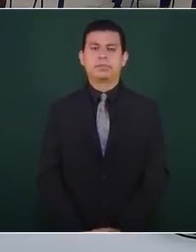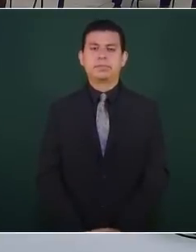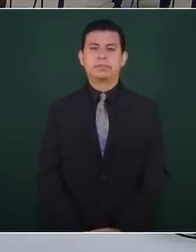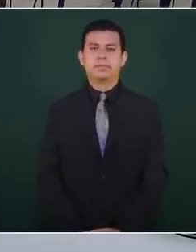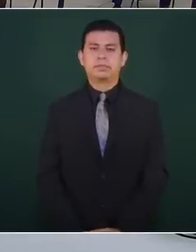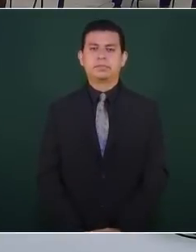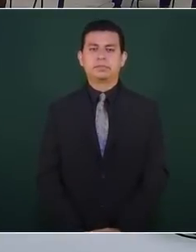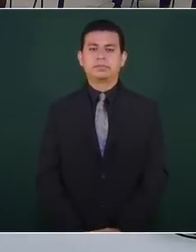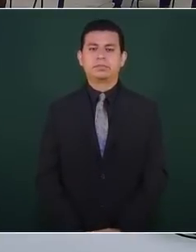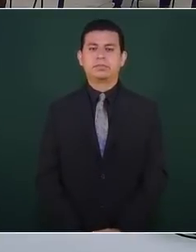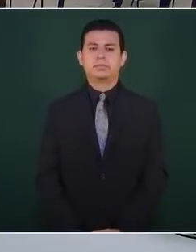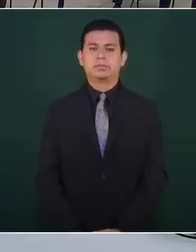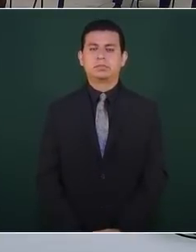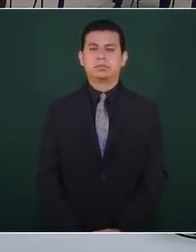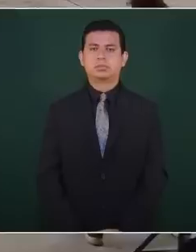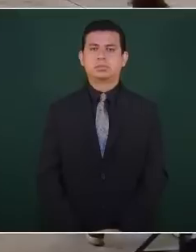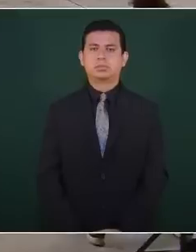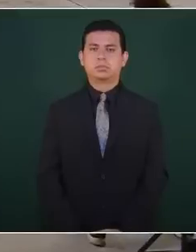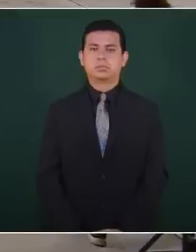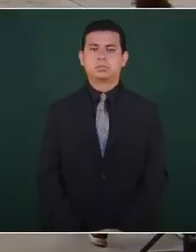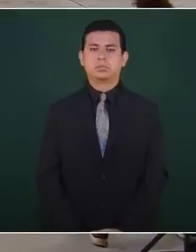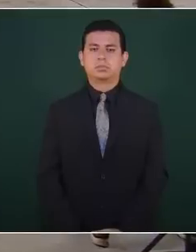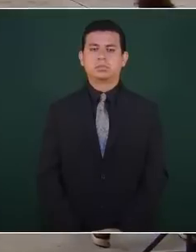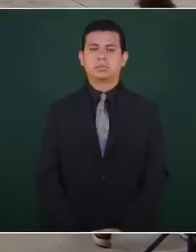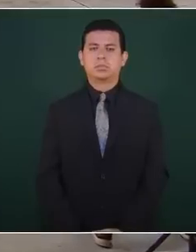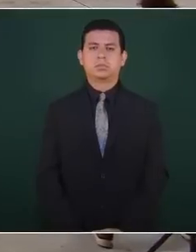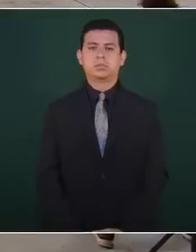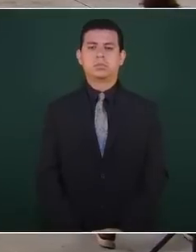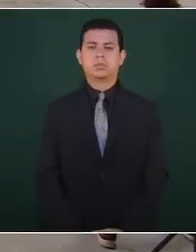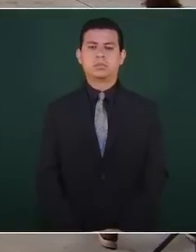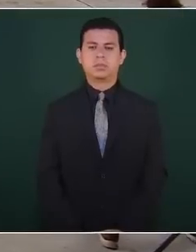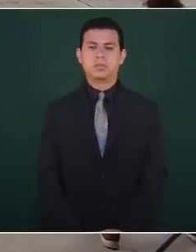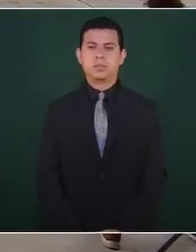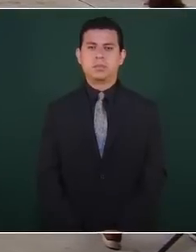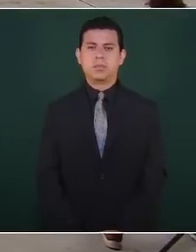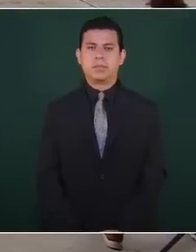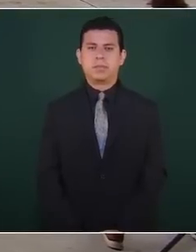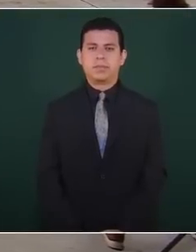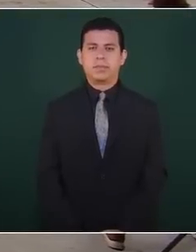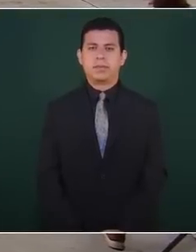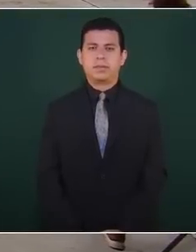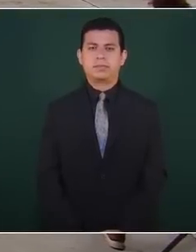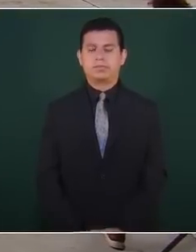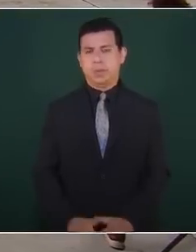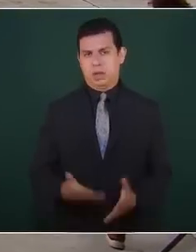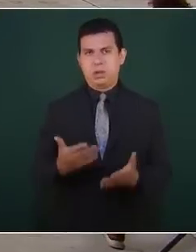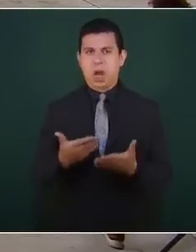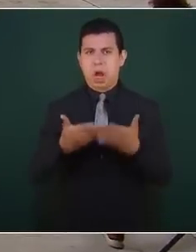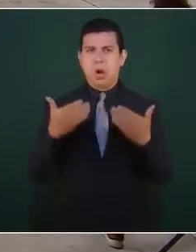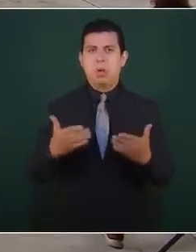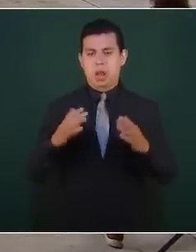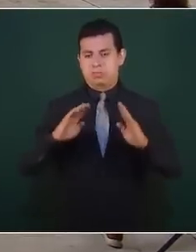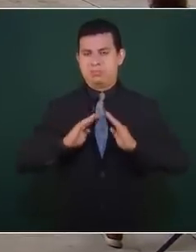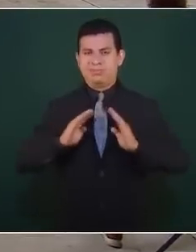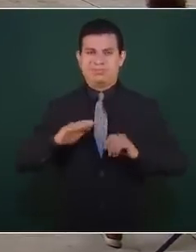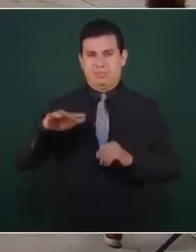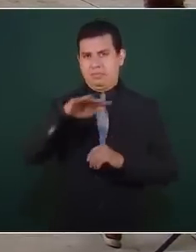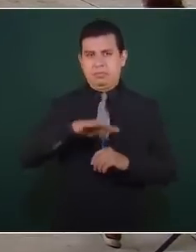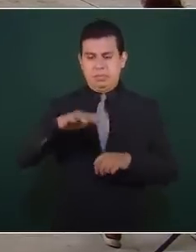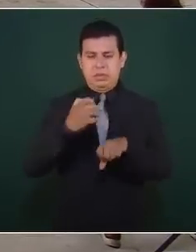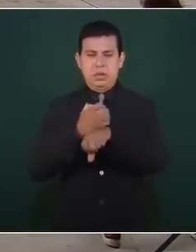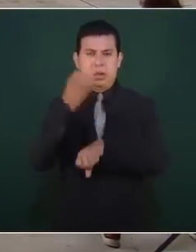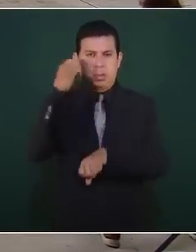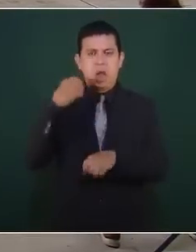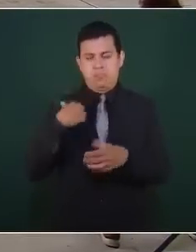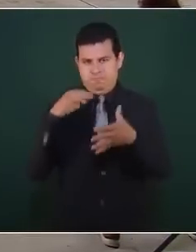Con su permiso, señor presidente. Bien, vamos a informar sobre la situación de seguridad pública en el estado de